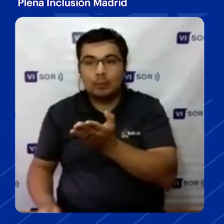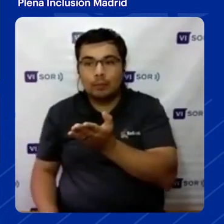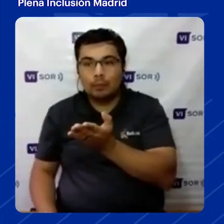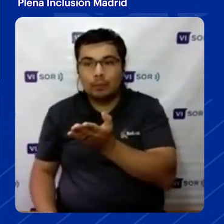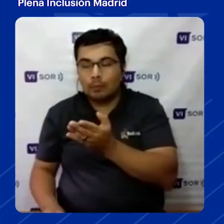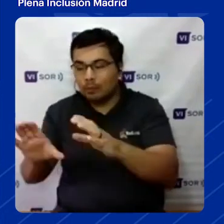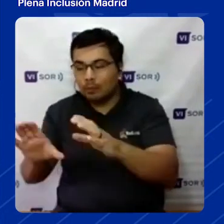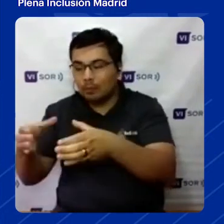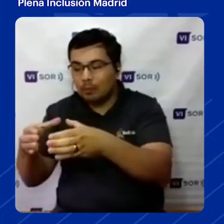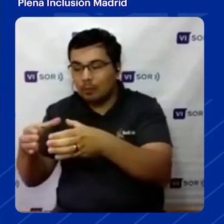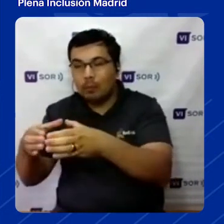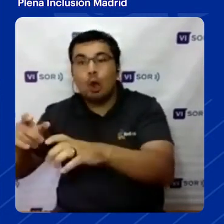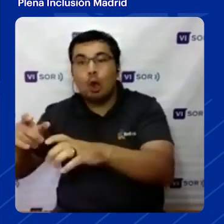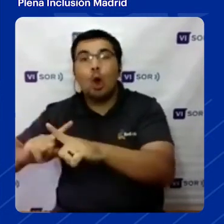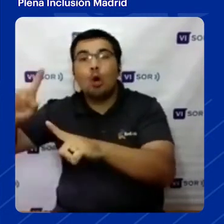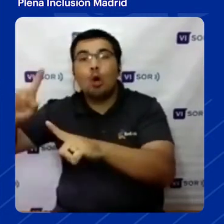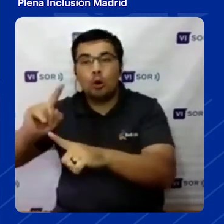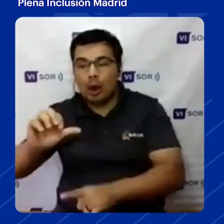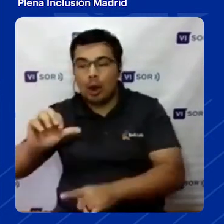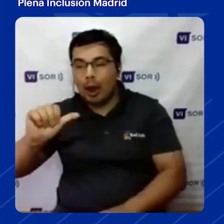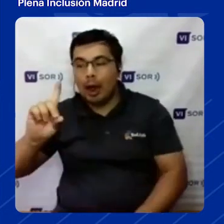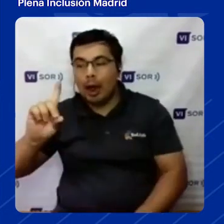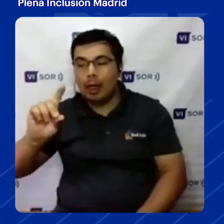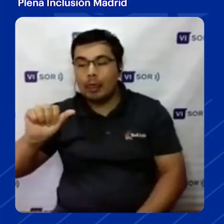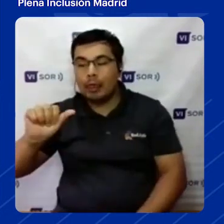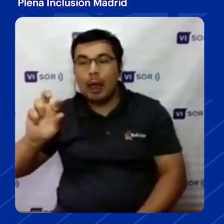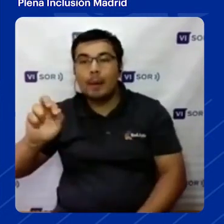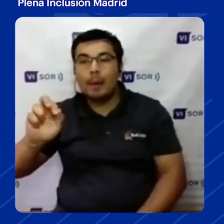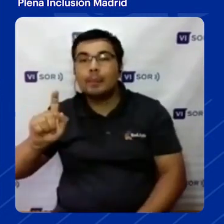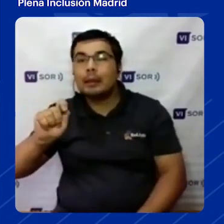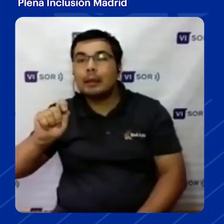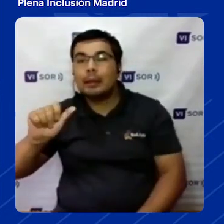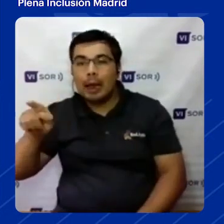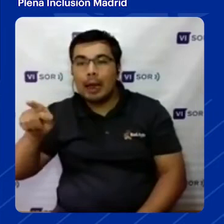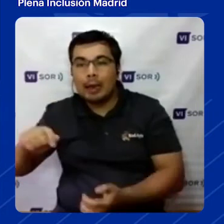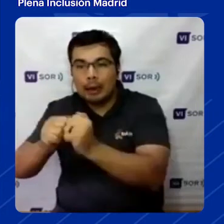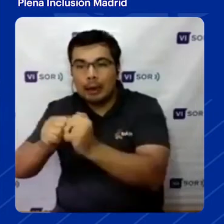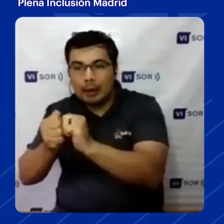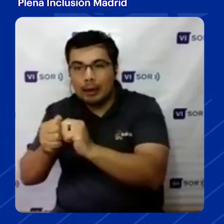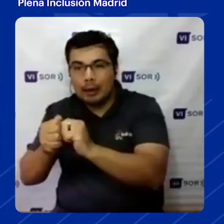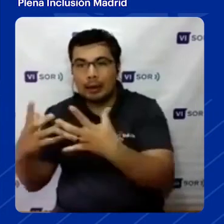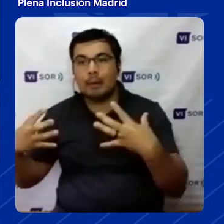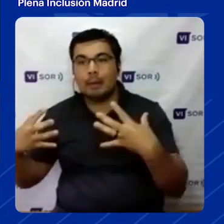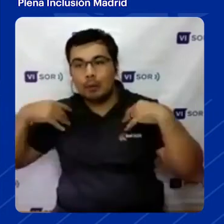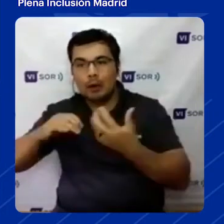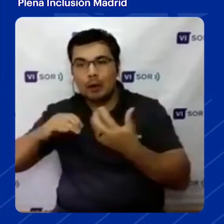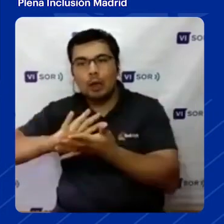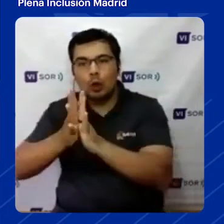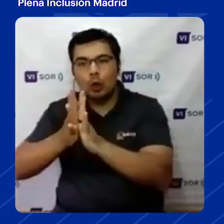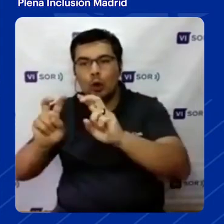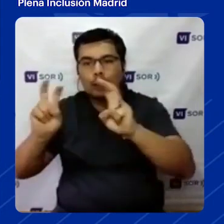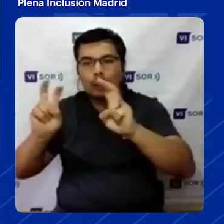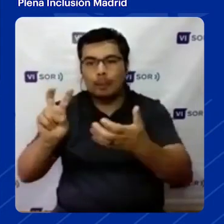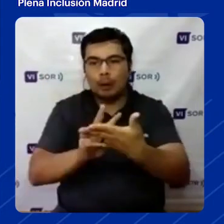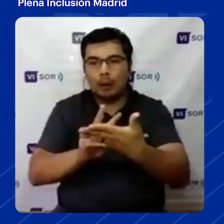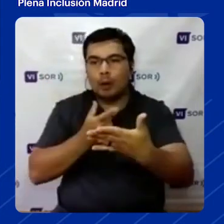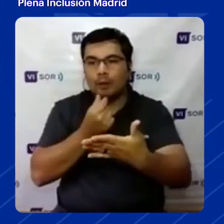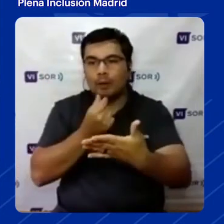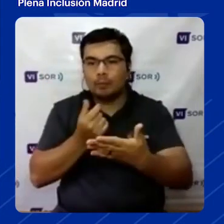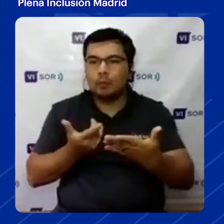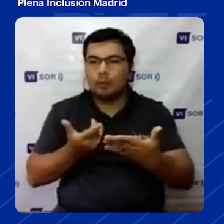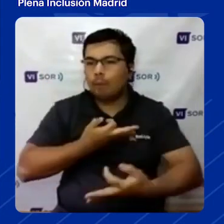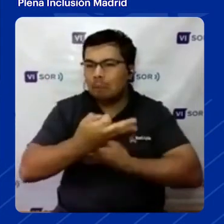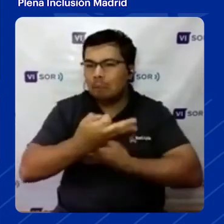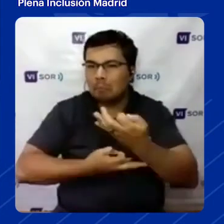que se encarga precisamente de todo el trabajo de lectura fácil. ¿Qué les quiero decir con esto? Bueno, pues que